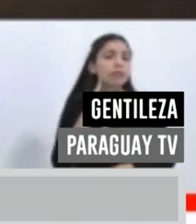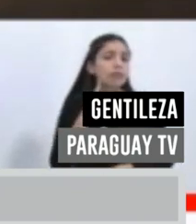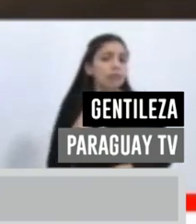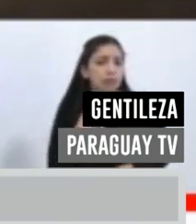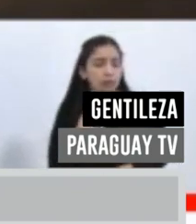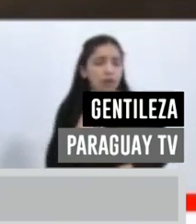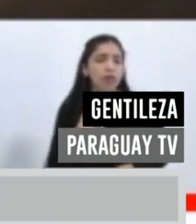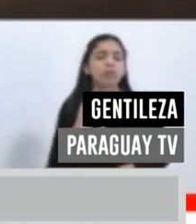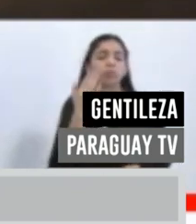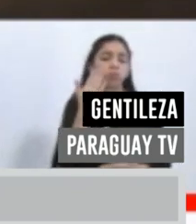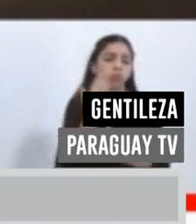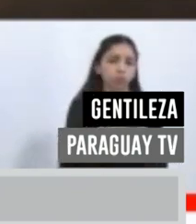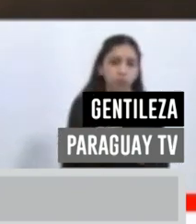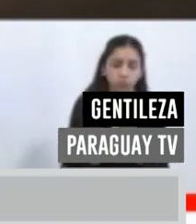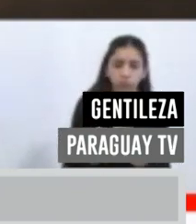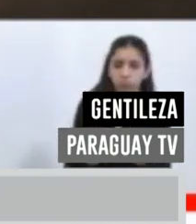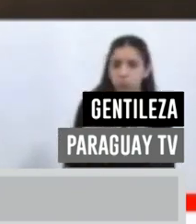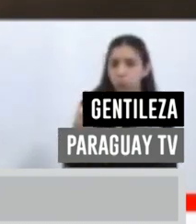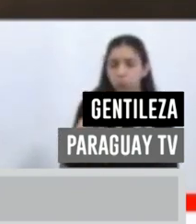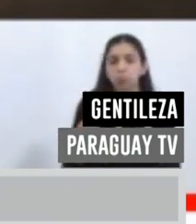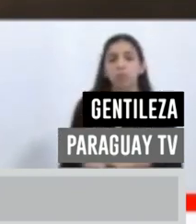quien demostró su interés,